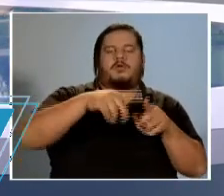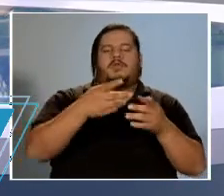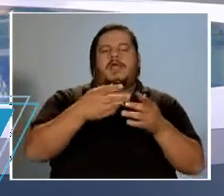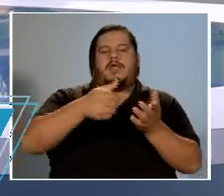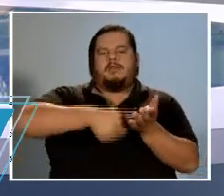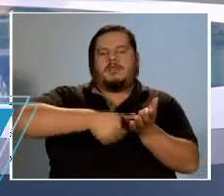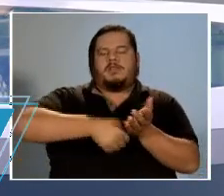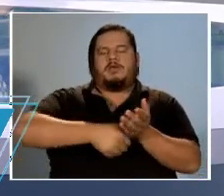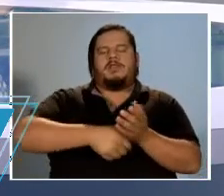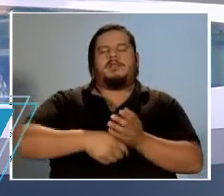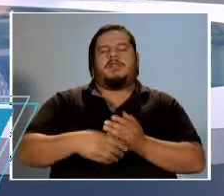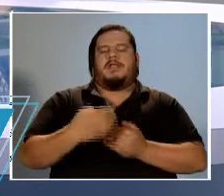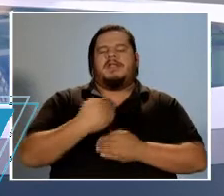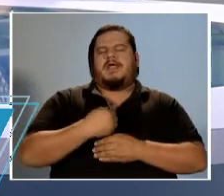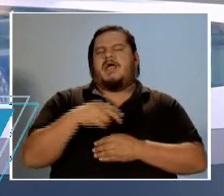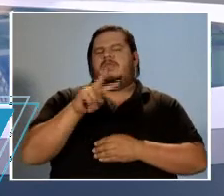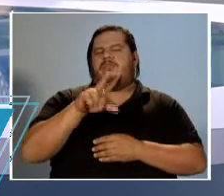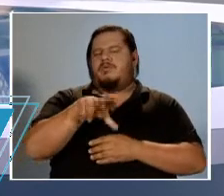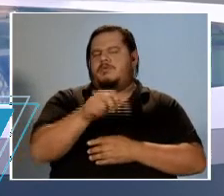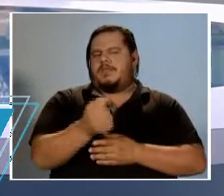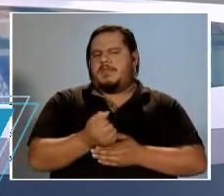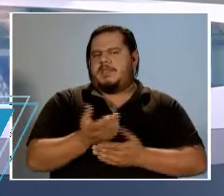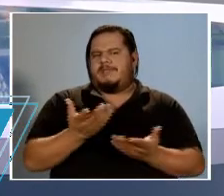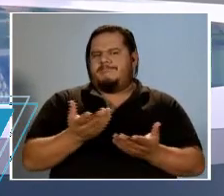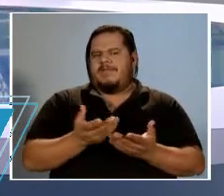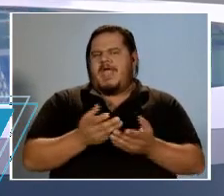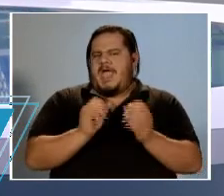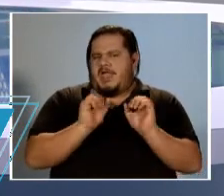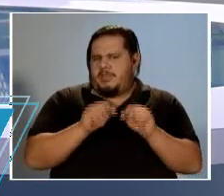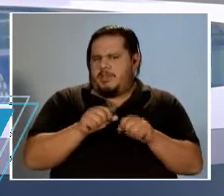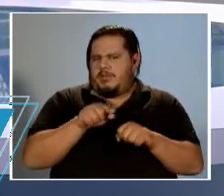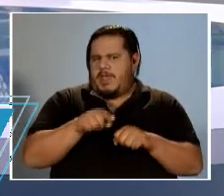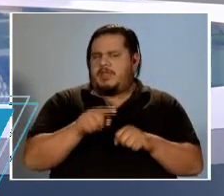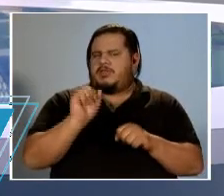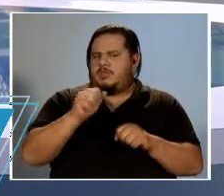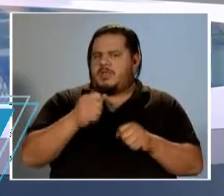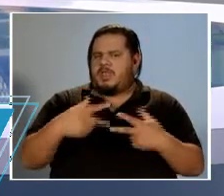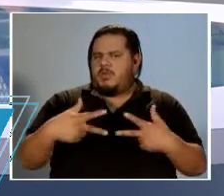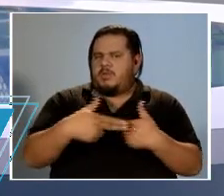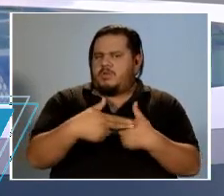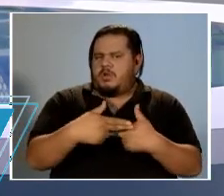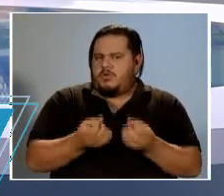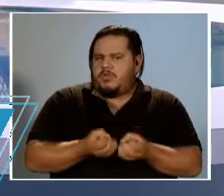meses. ¿Qué tan real es esto? ¿De verdad se podría hacer un recorte del gasto, un